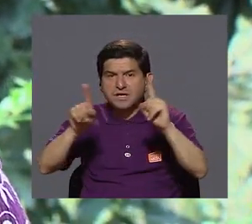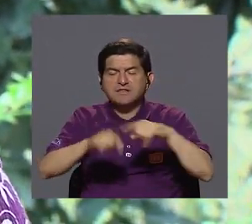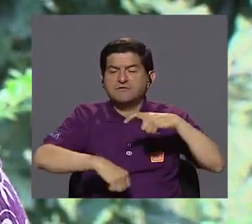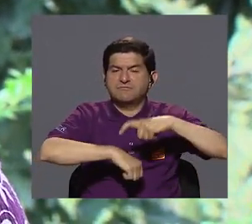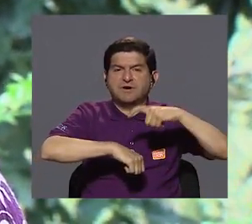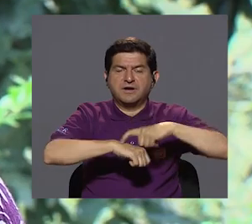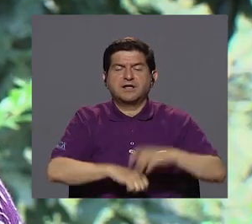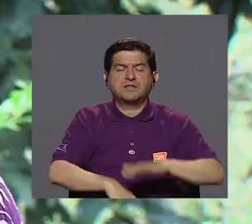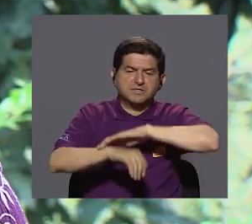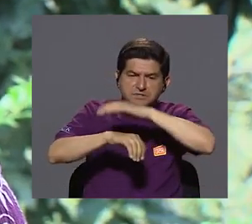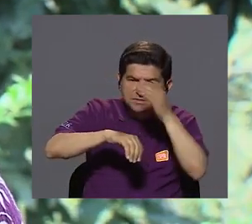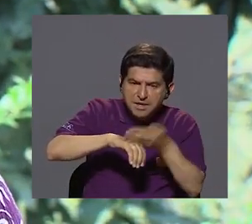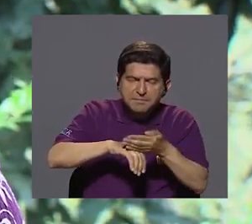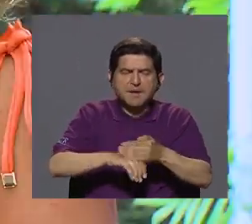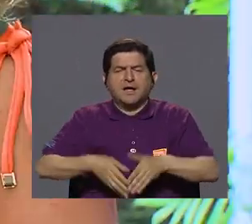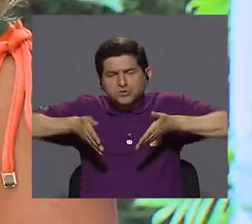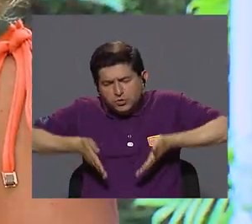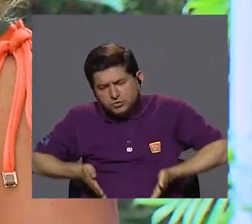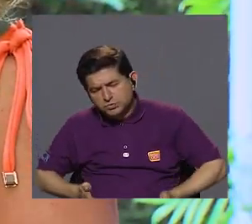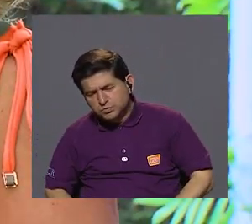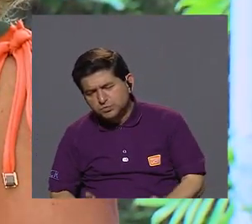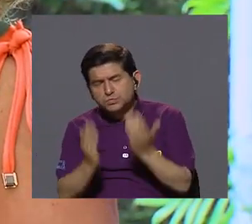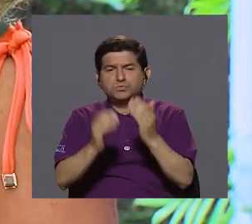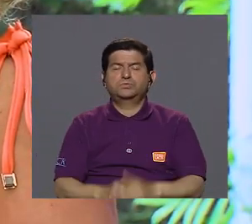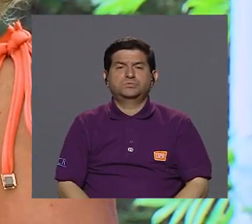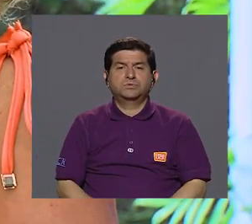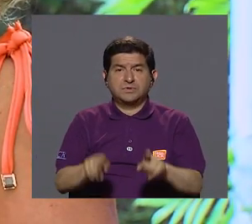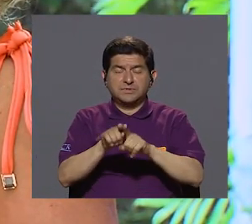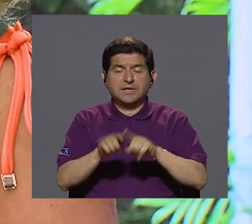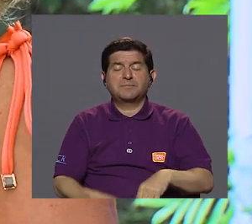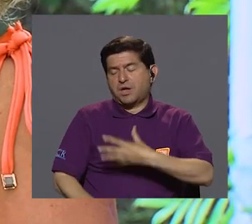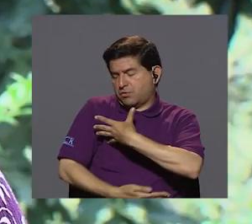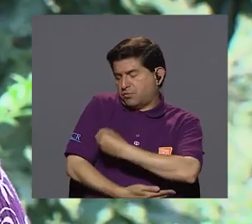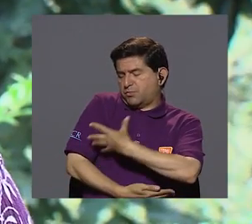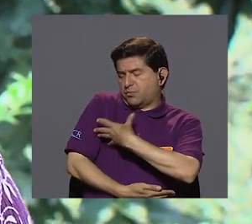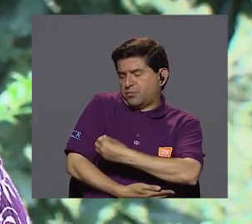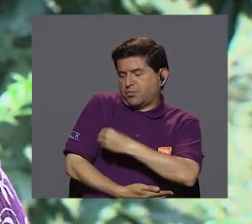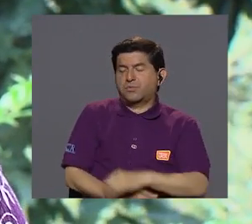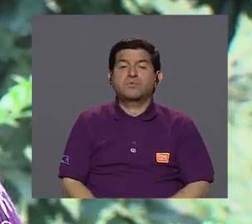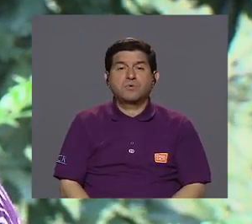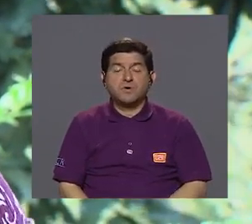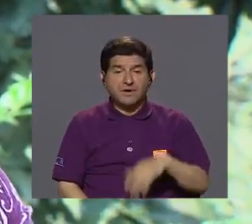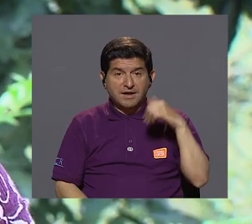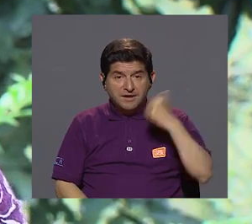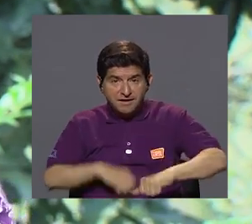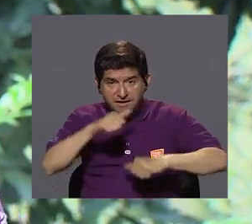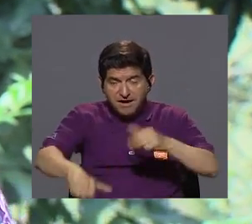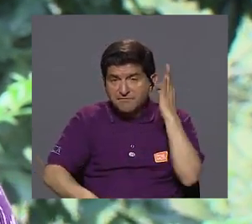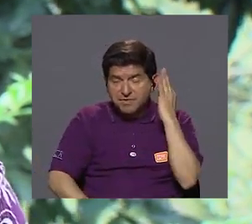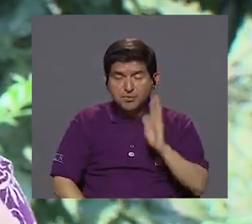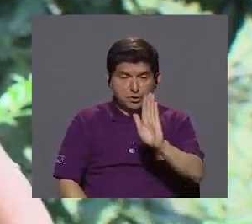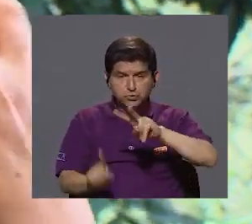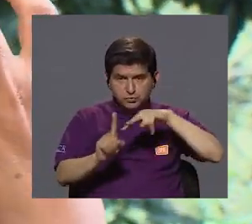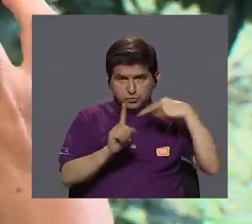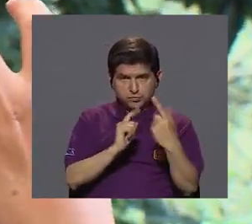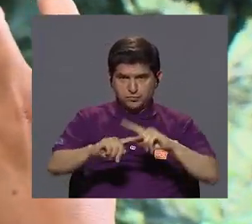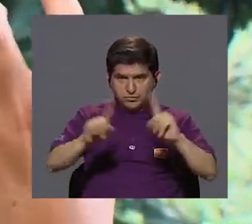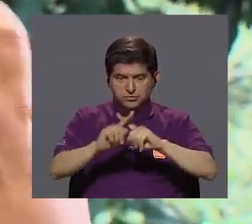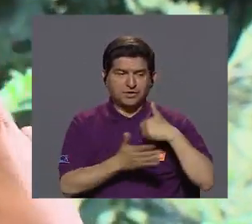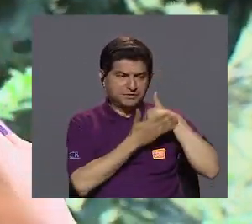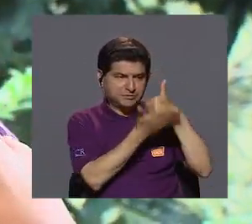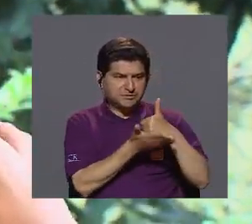en diferentes etapas del embarazo, el parto, el puerperio, la lactancia, o sea, el feminismo o sus